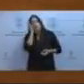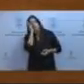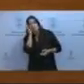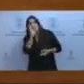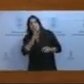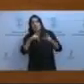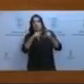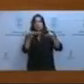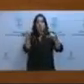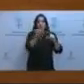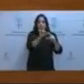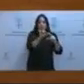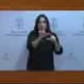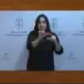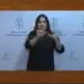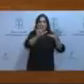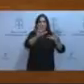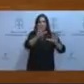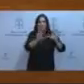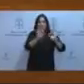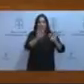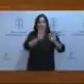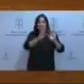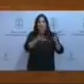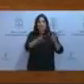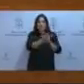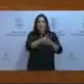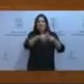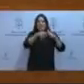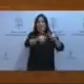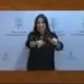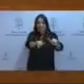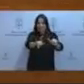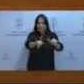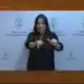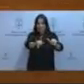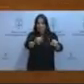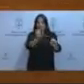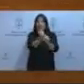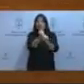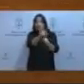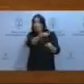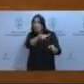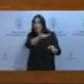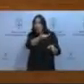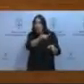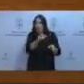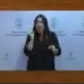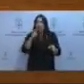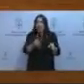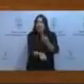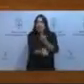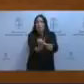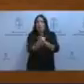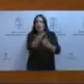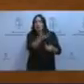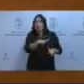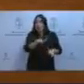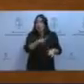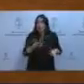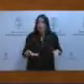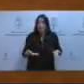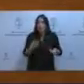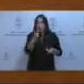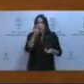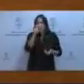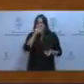occidente de Asturias no llegaron al 10% del total. Ni al 10%. ¿Dónde está el empleo? ¿Dónde está la generación de riqueza? Pues en una zona, llevamos más de 20